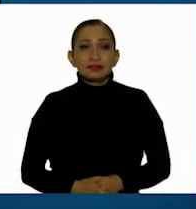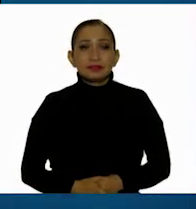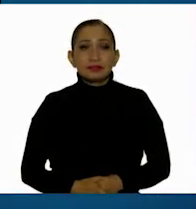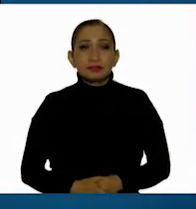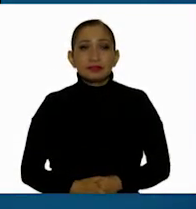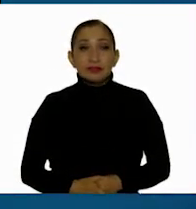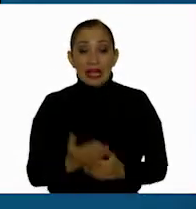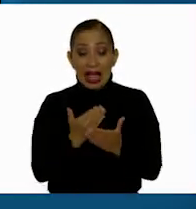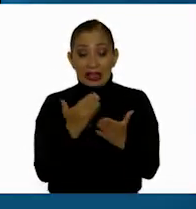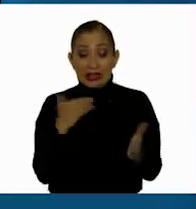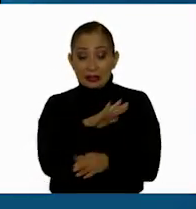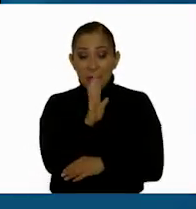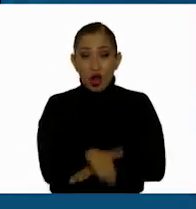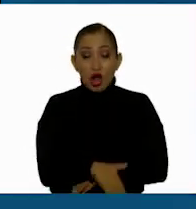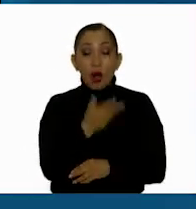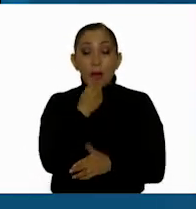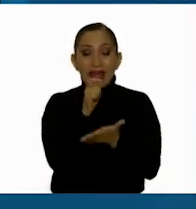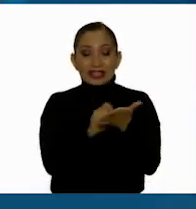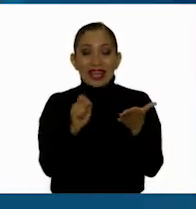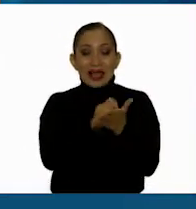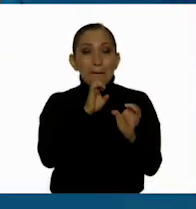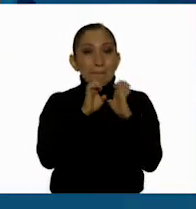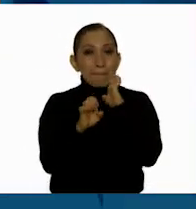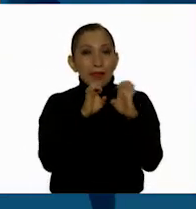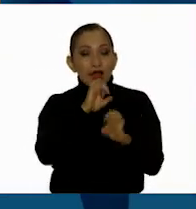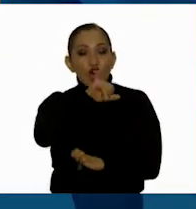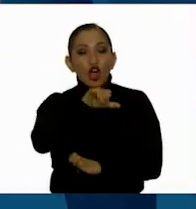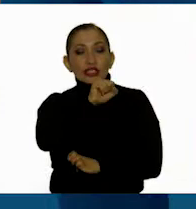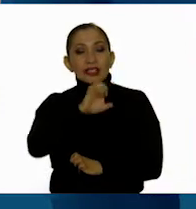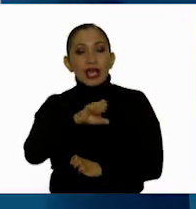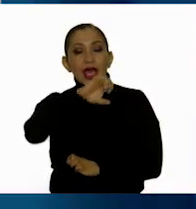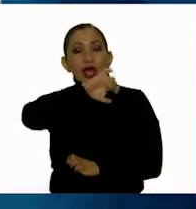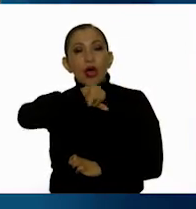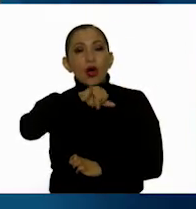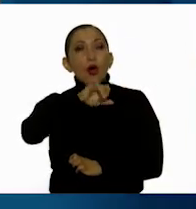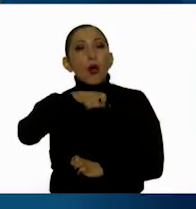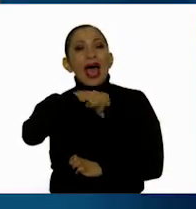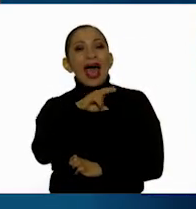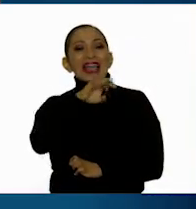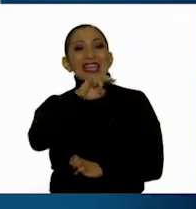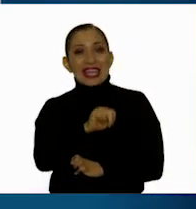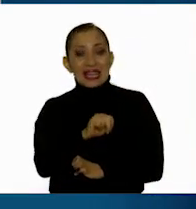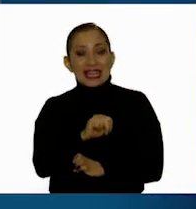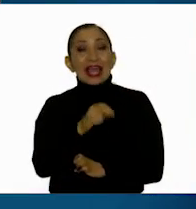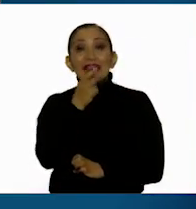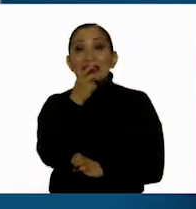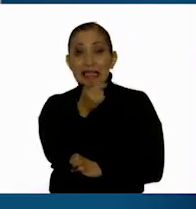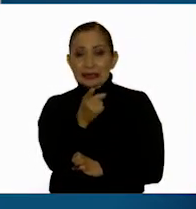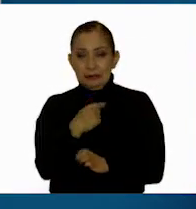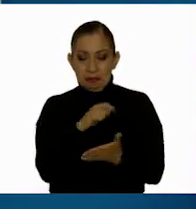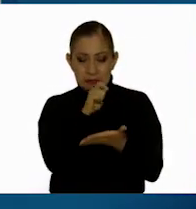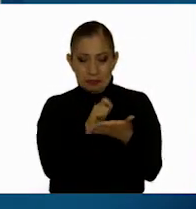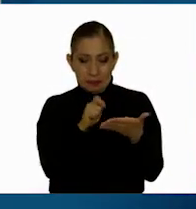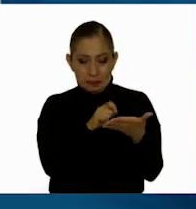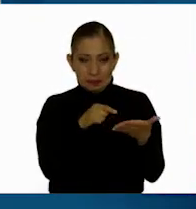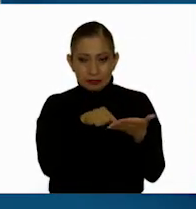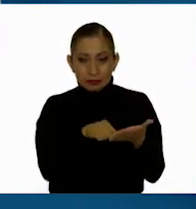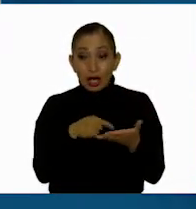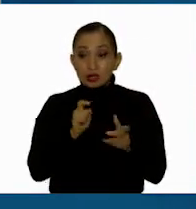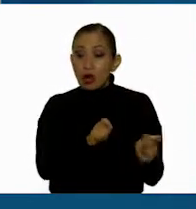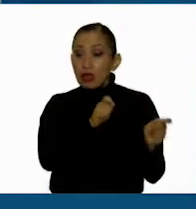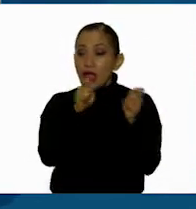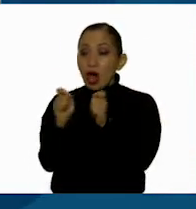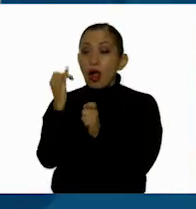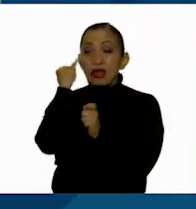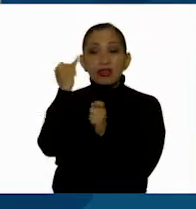Poco antes de morir, el escritor y periodista José Joaquín Fernández de Lizardi escribió irónicamente: Dejo a los